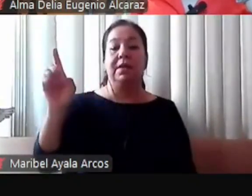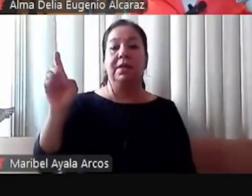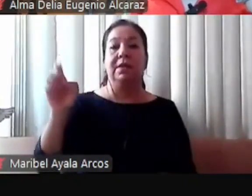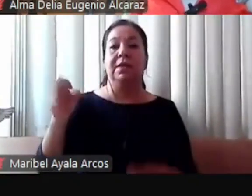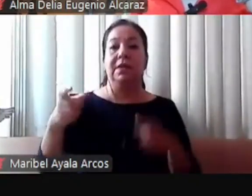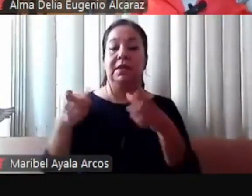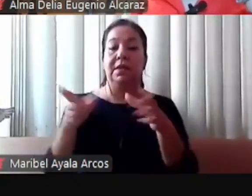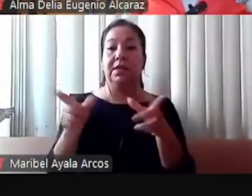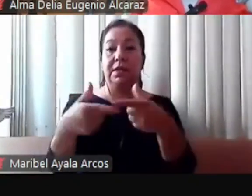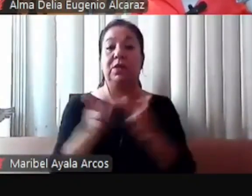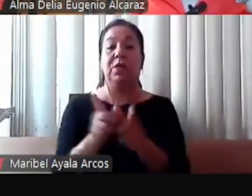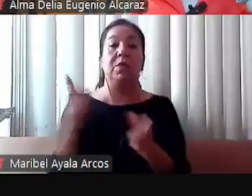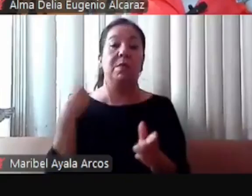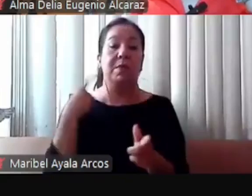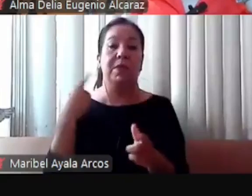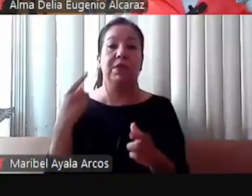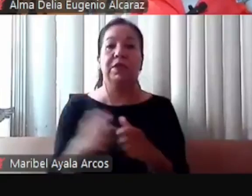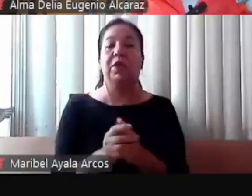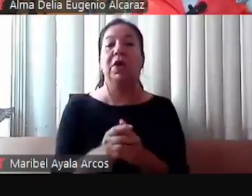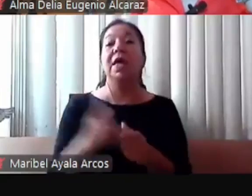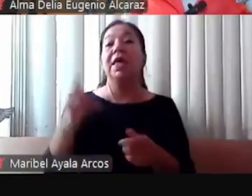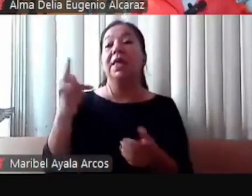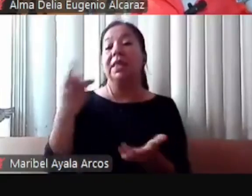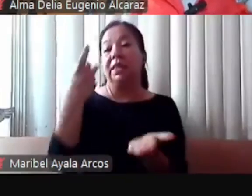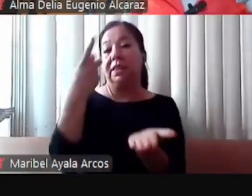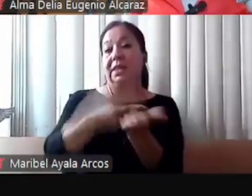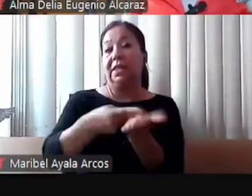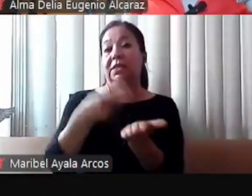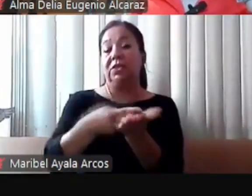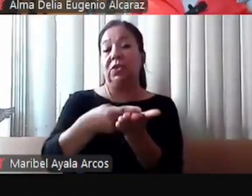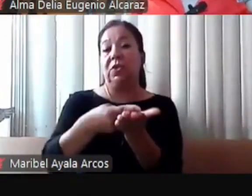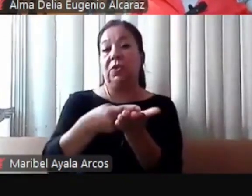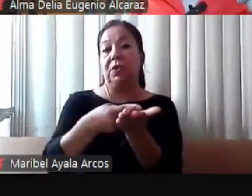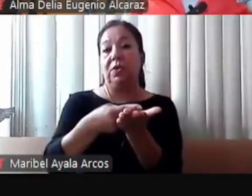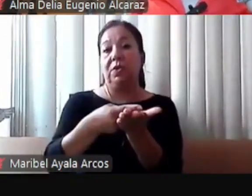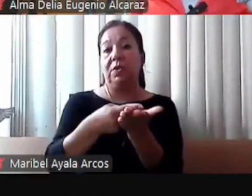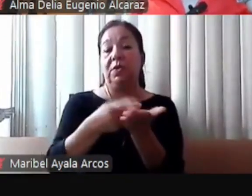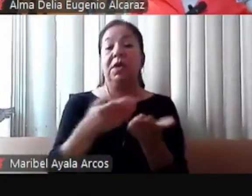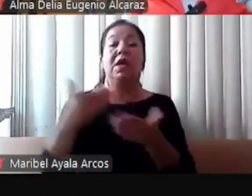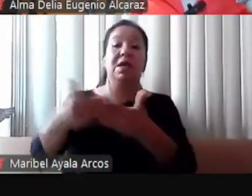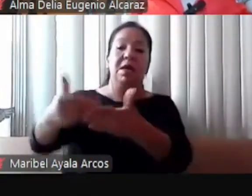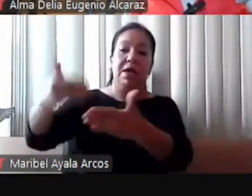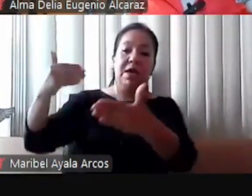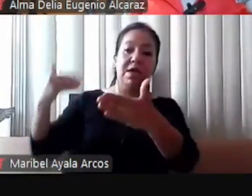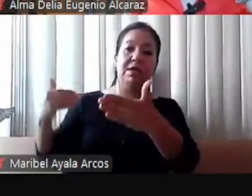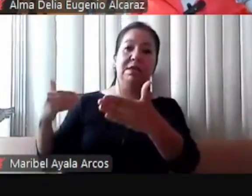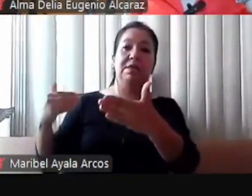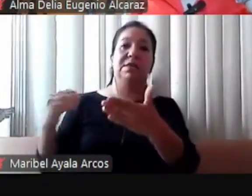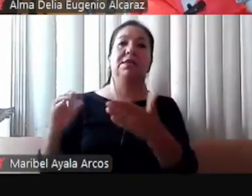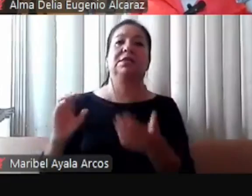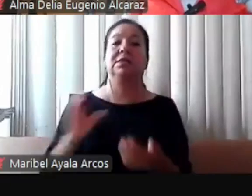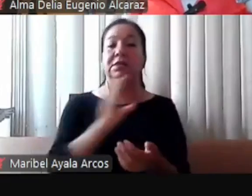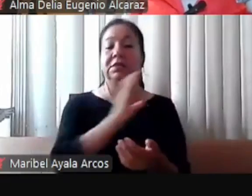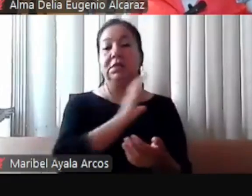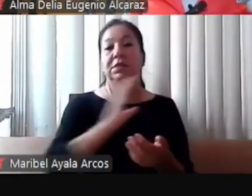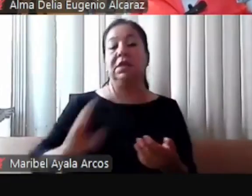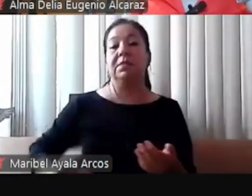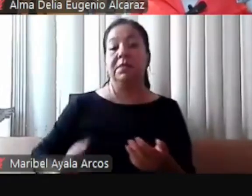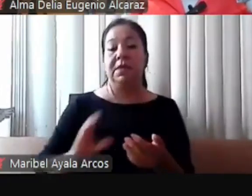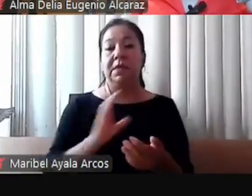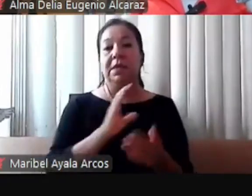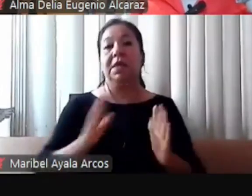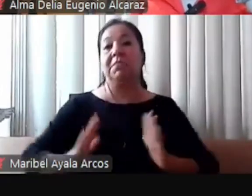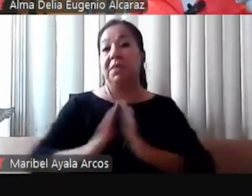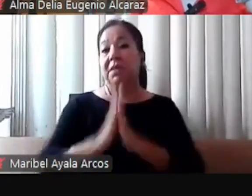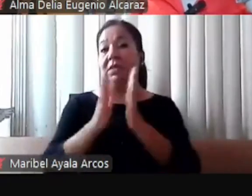probable comisión de hechos que constituyen una vulneración a la prohibición de realizar actos anticipados de campaña establecida en el